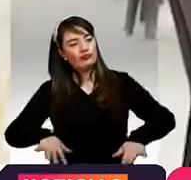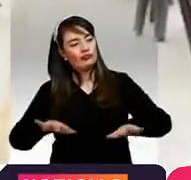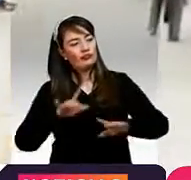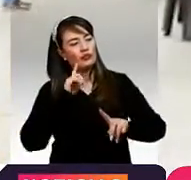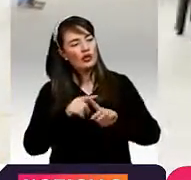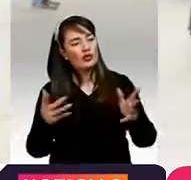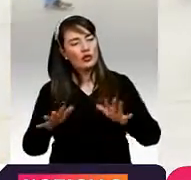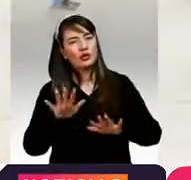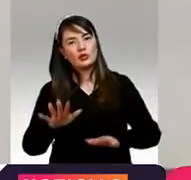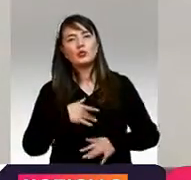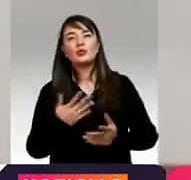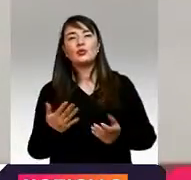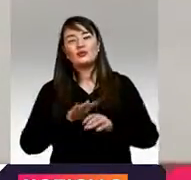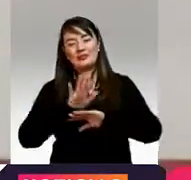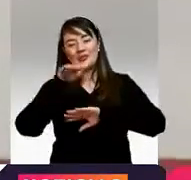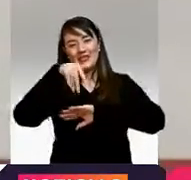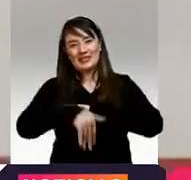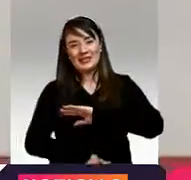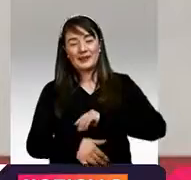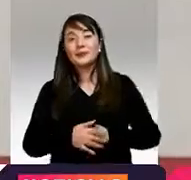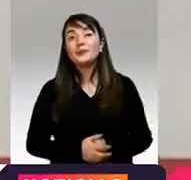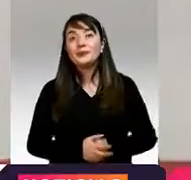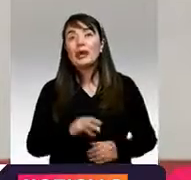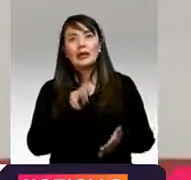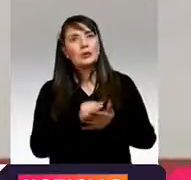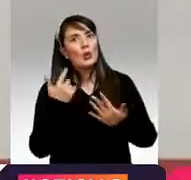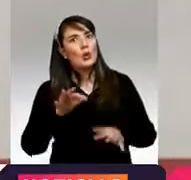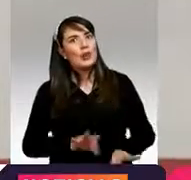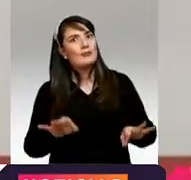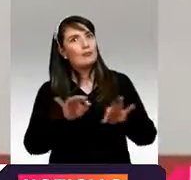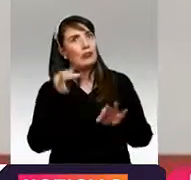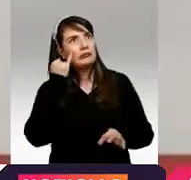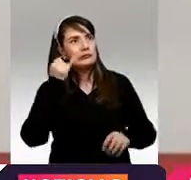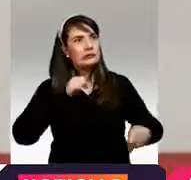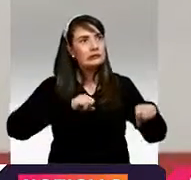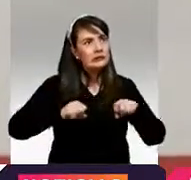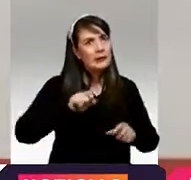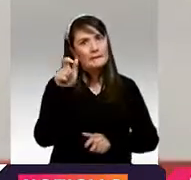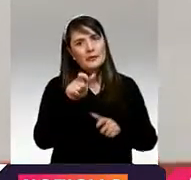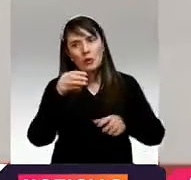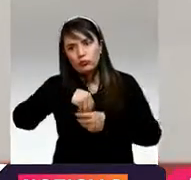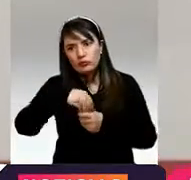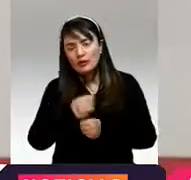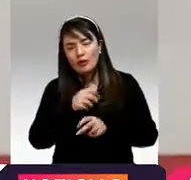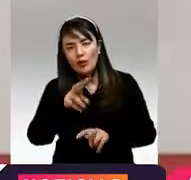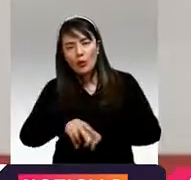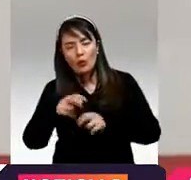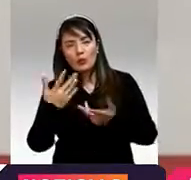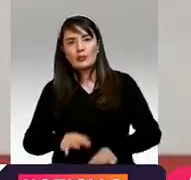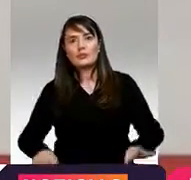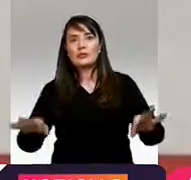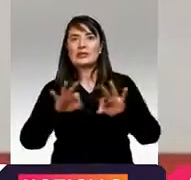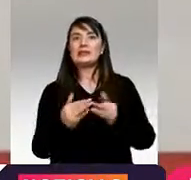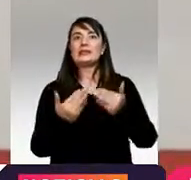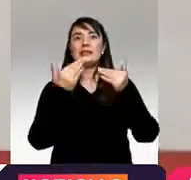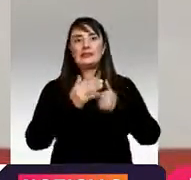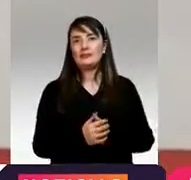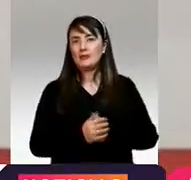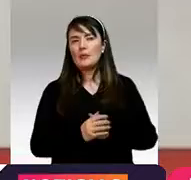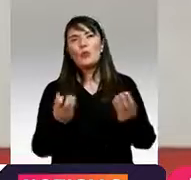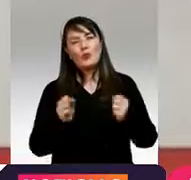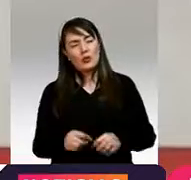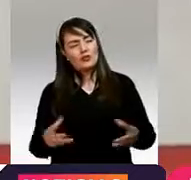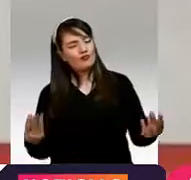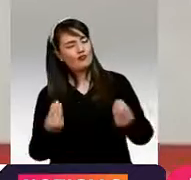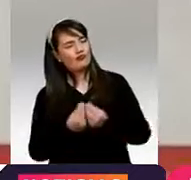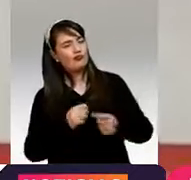del Tequendama. Esto es una iniciativa importantísima para nuestros agricultores y es una oportunidad maravillosa de poder hacer equipo y poder